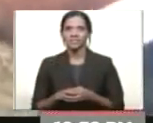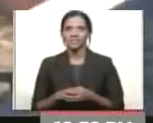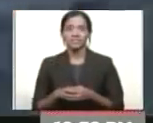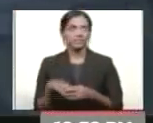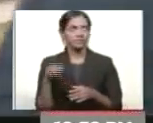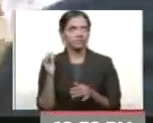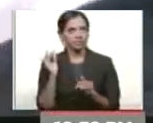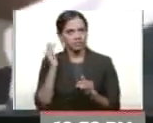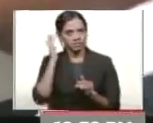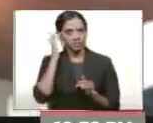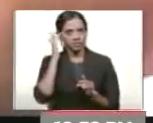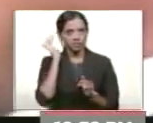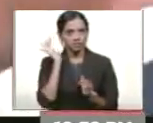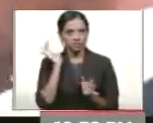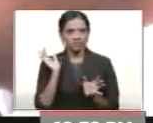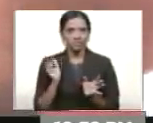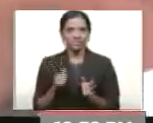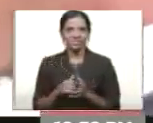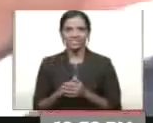¿Tú apoyas esa acción armada?